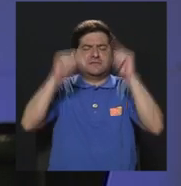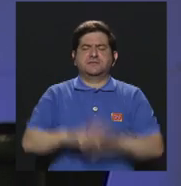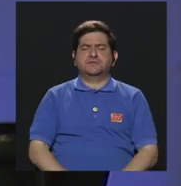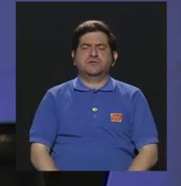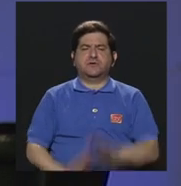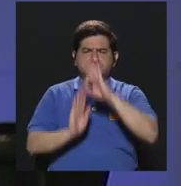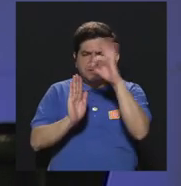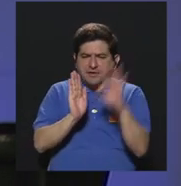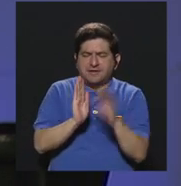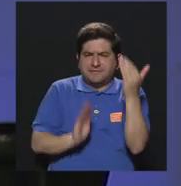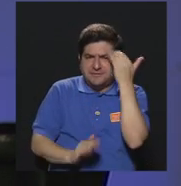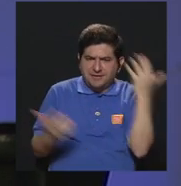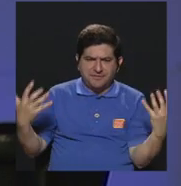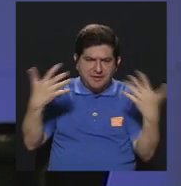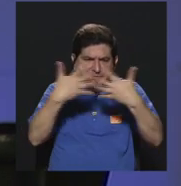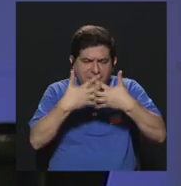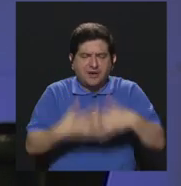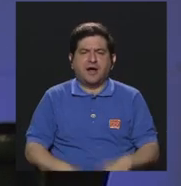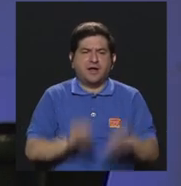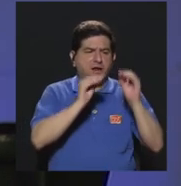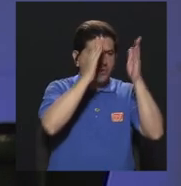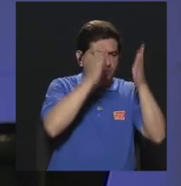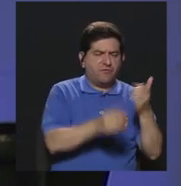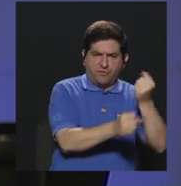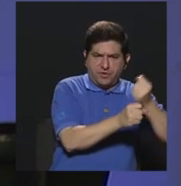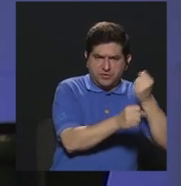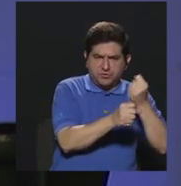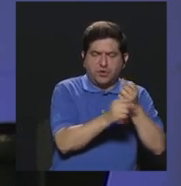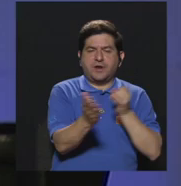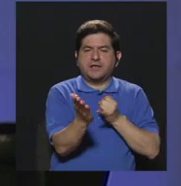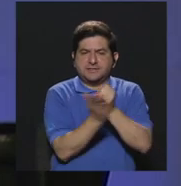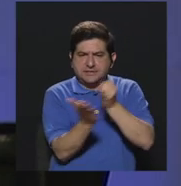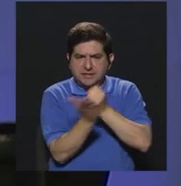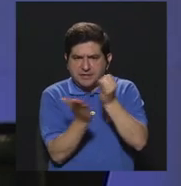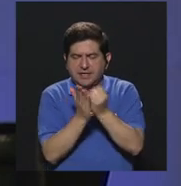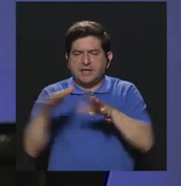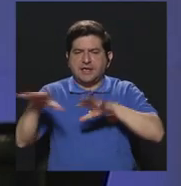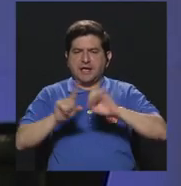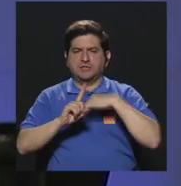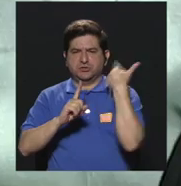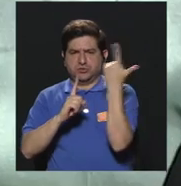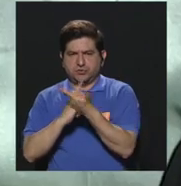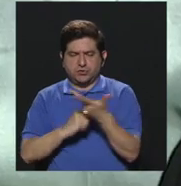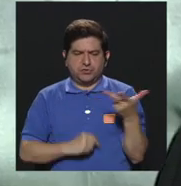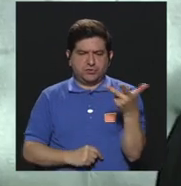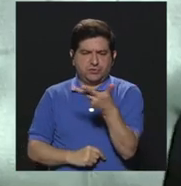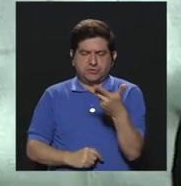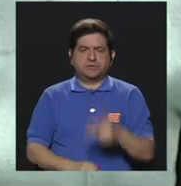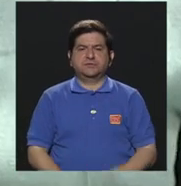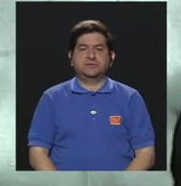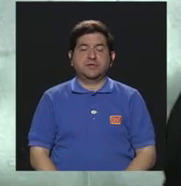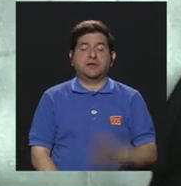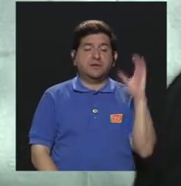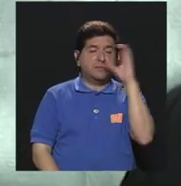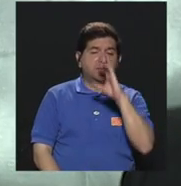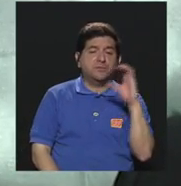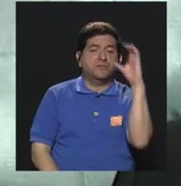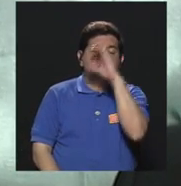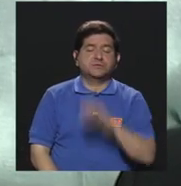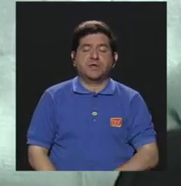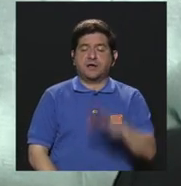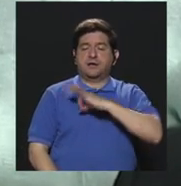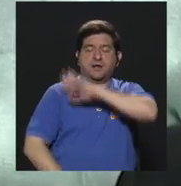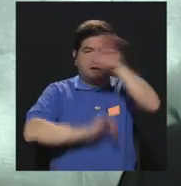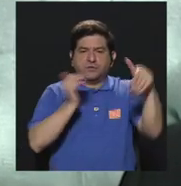sido saber combinar el quehacer docente con la investigación y la acción social, y se ha abocado a la búsqueda del